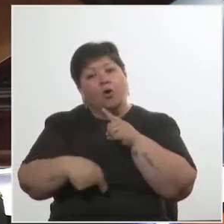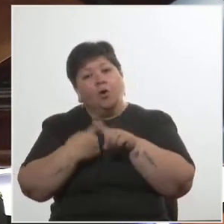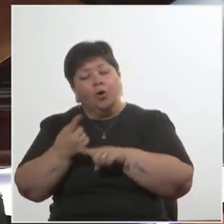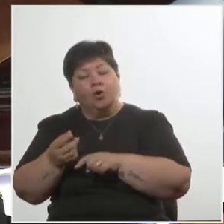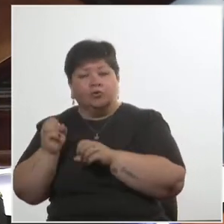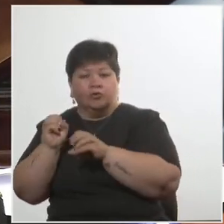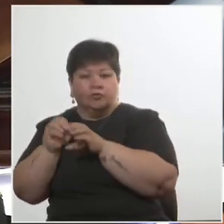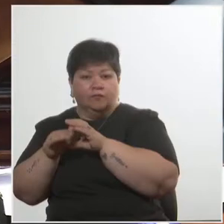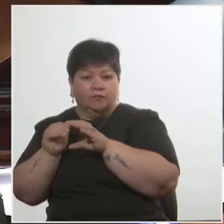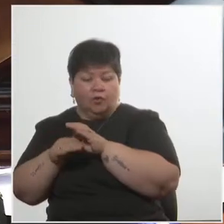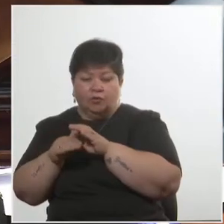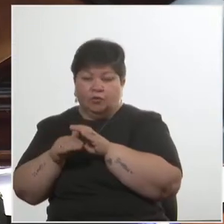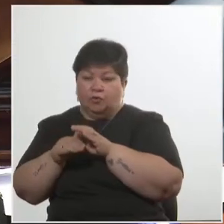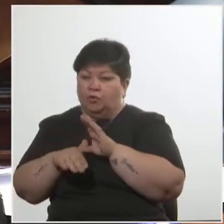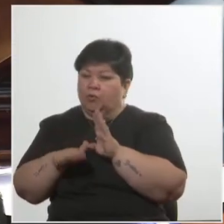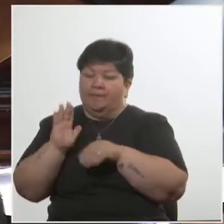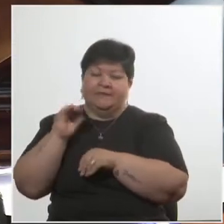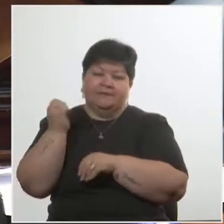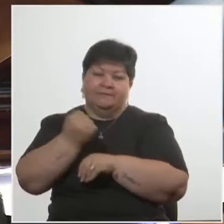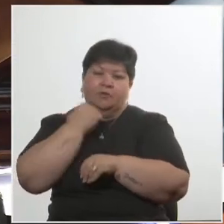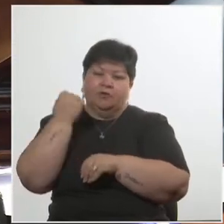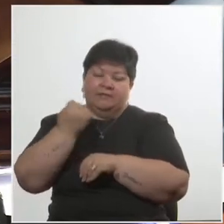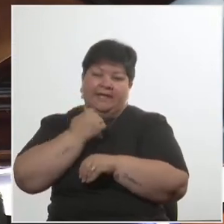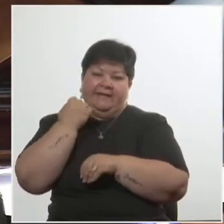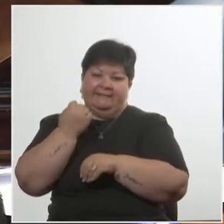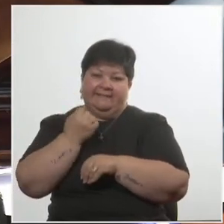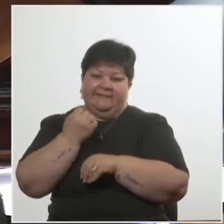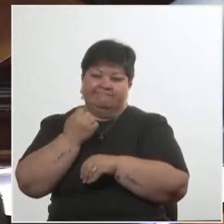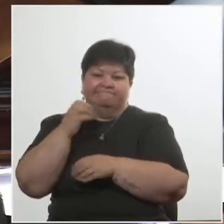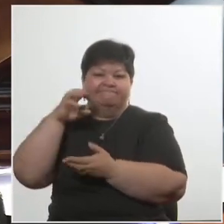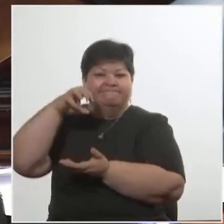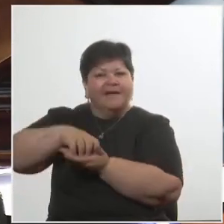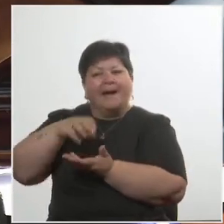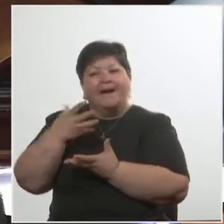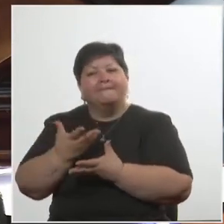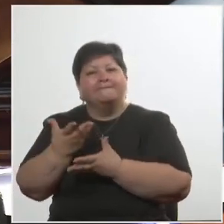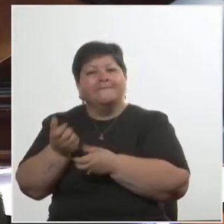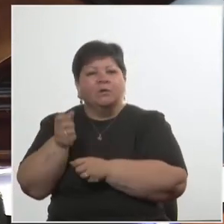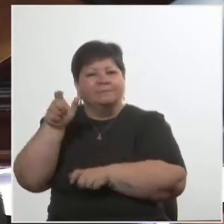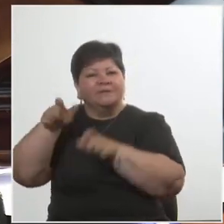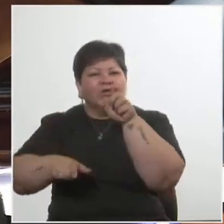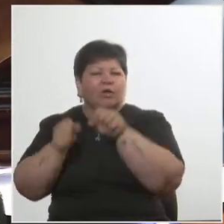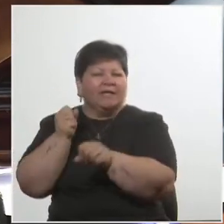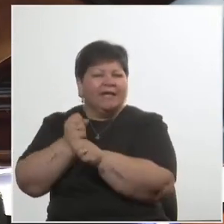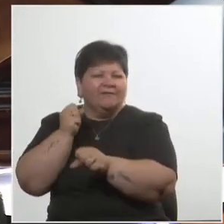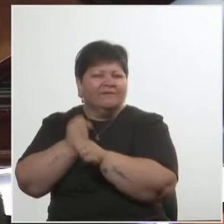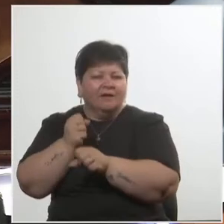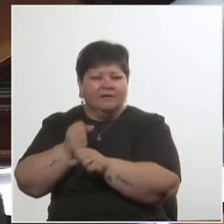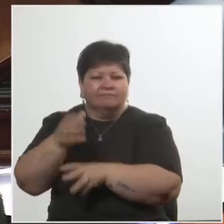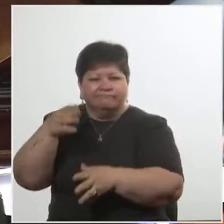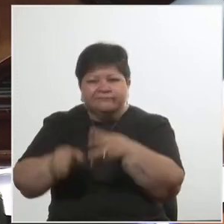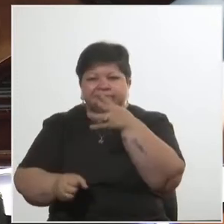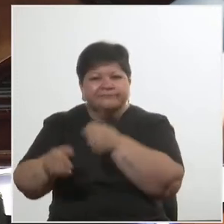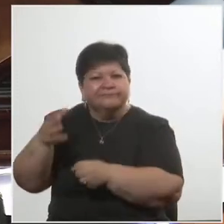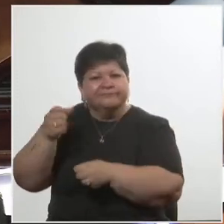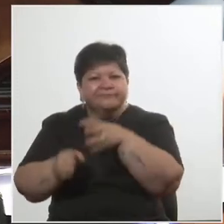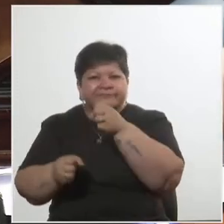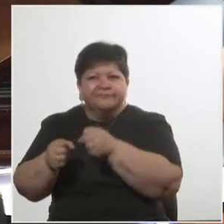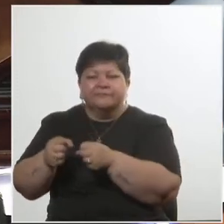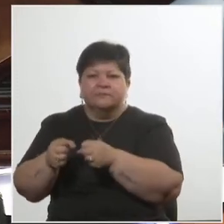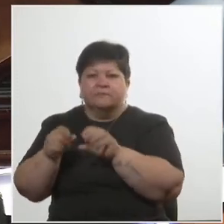lo más esencial de la Cuenca lechera que son los tamberos sin leche no hay industria podemos